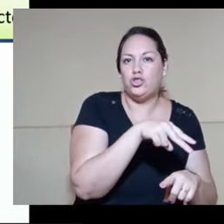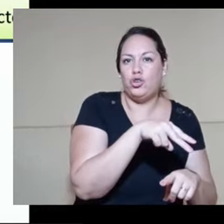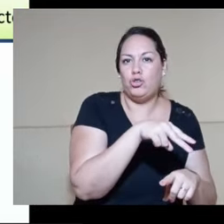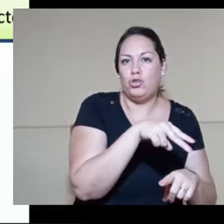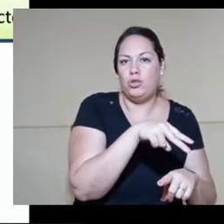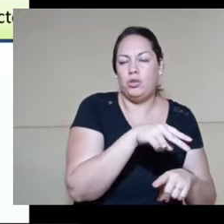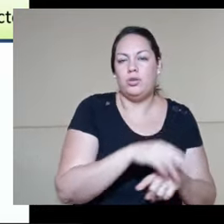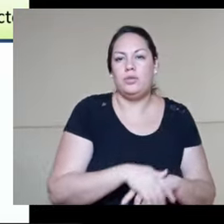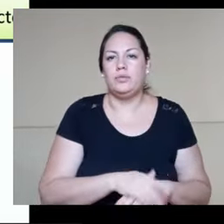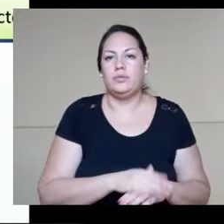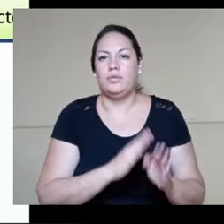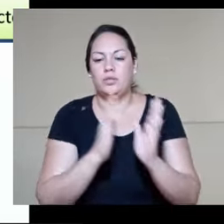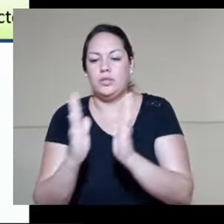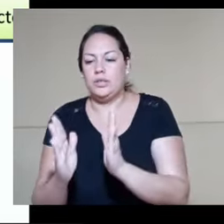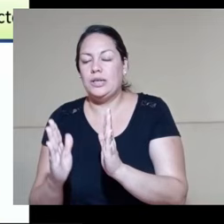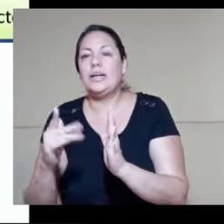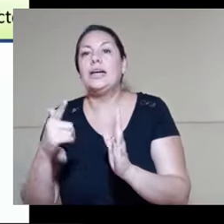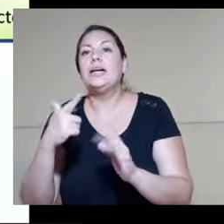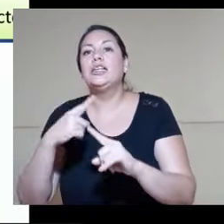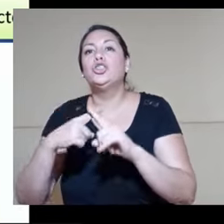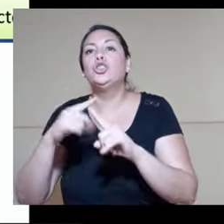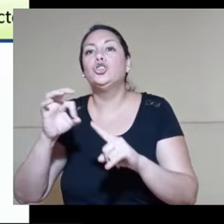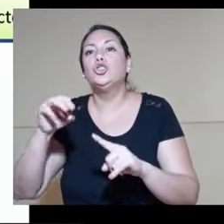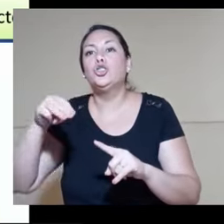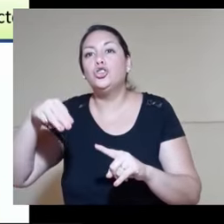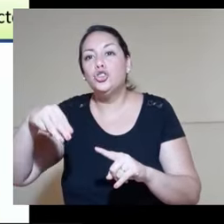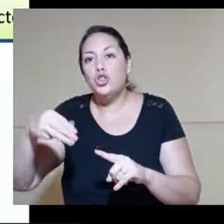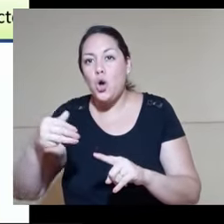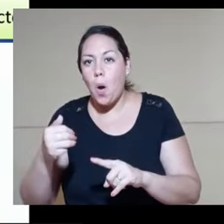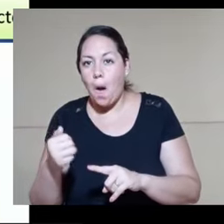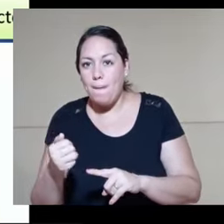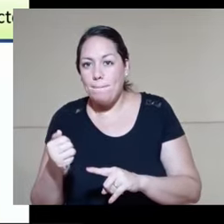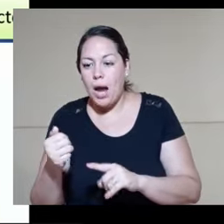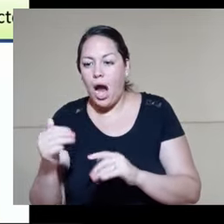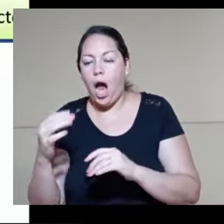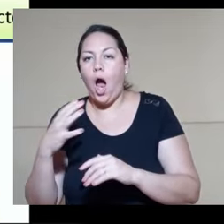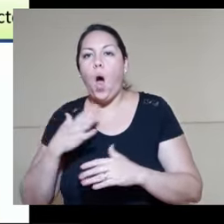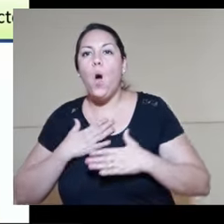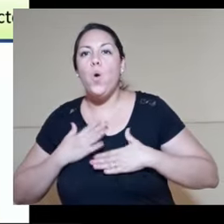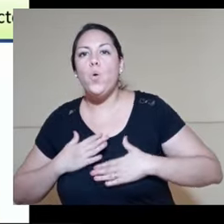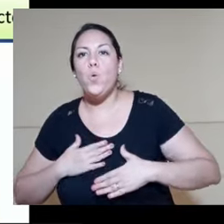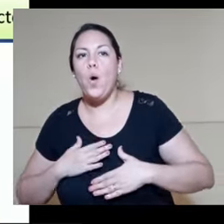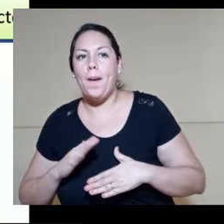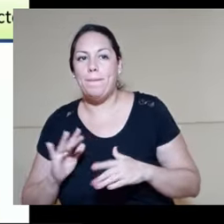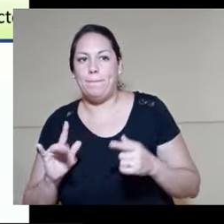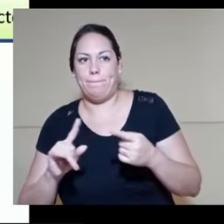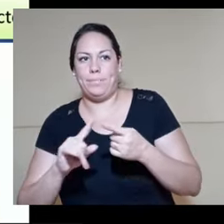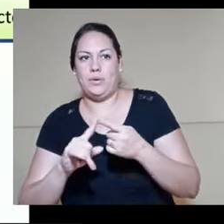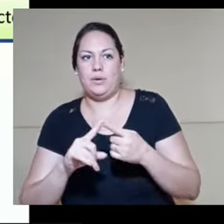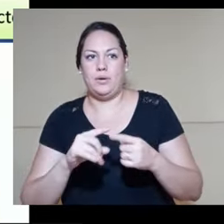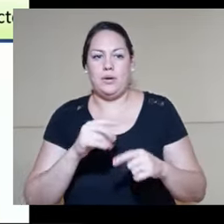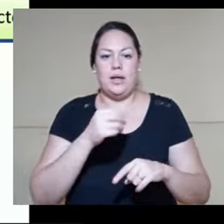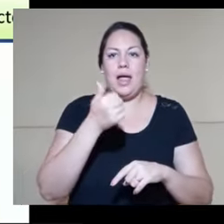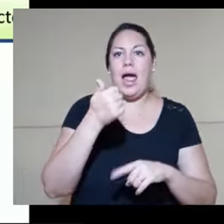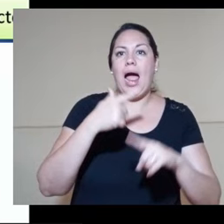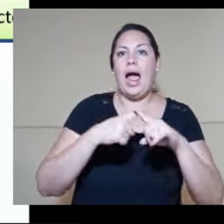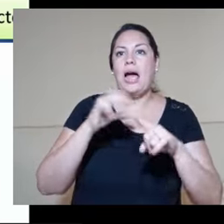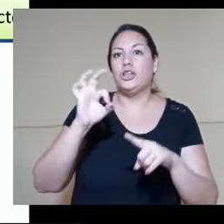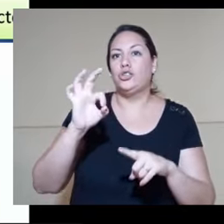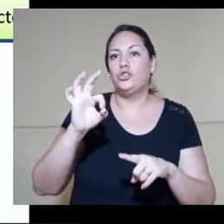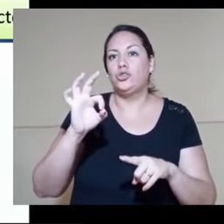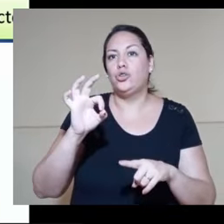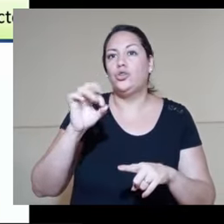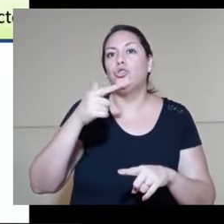lógicamente. Así que el axón de la presináptica con el soma, con el cuerpo de la